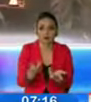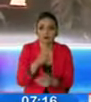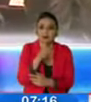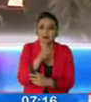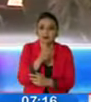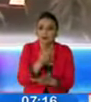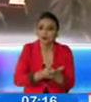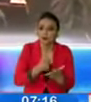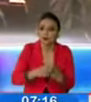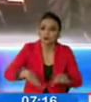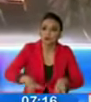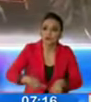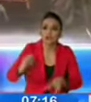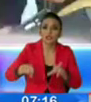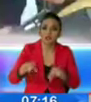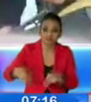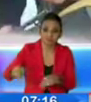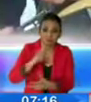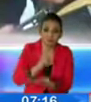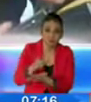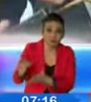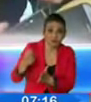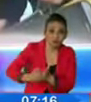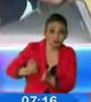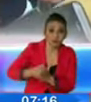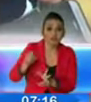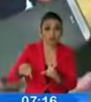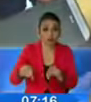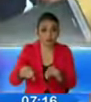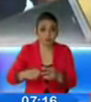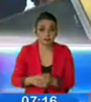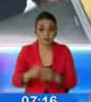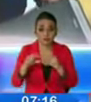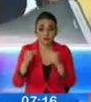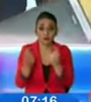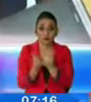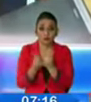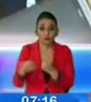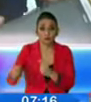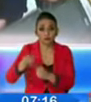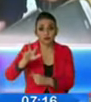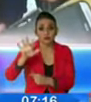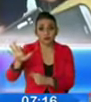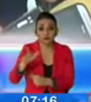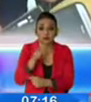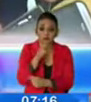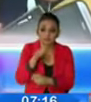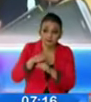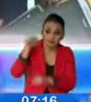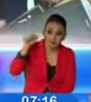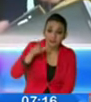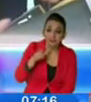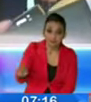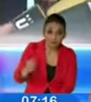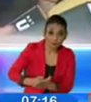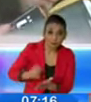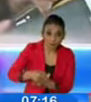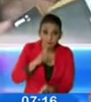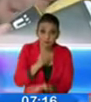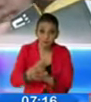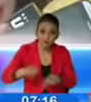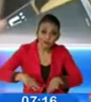está luchando contra la corrupción. La bancada de Alianza País, pues bueno, aquí vamos a ver quién es quién en torno a la lucha contra la